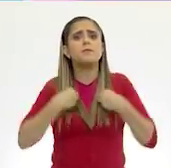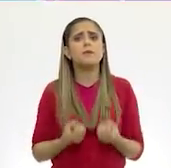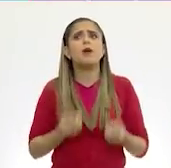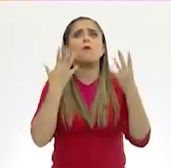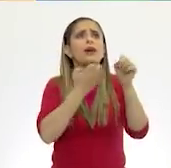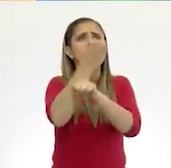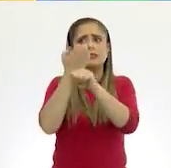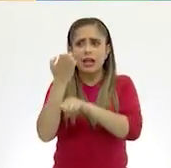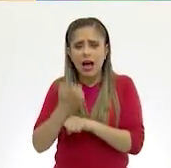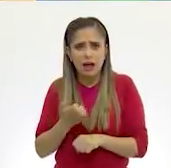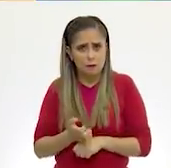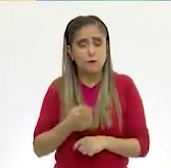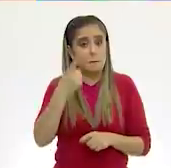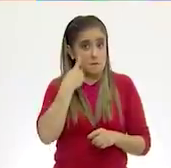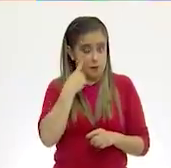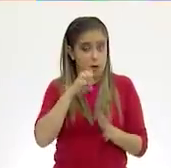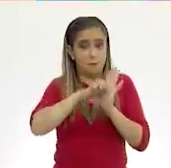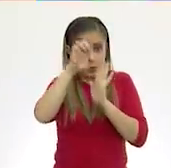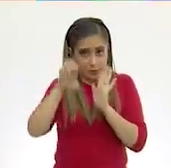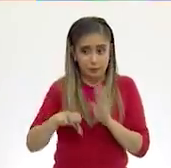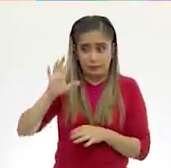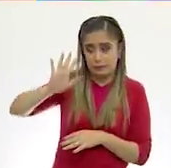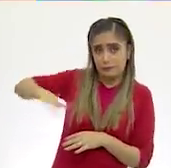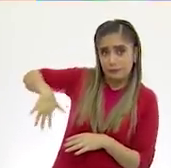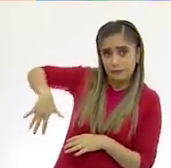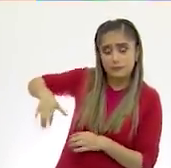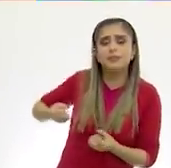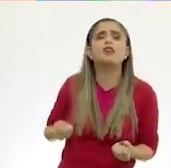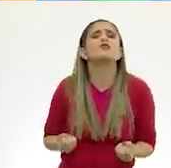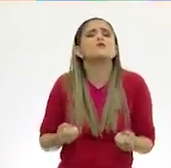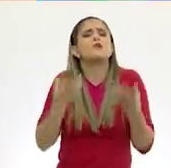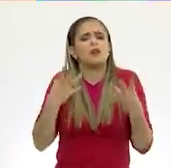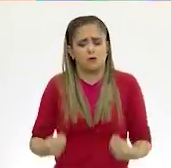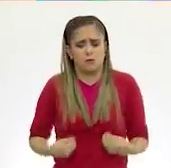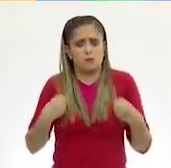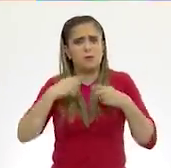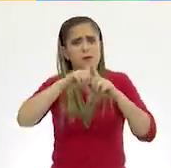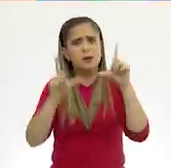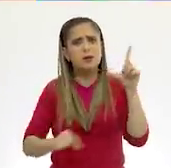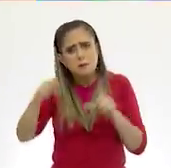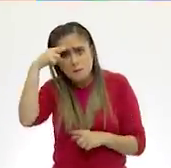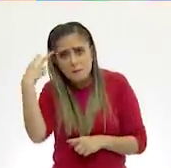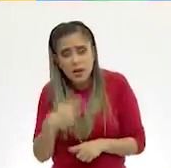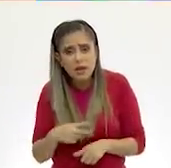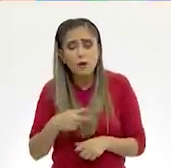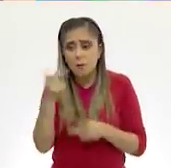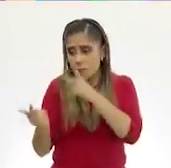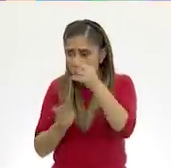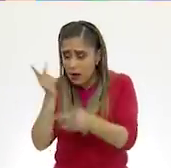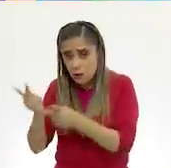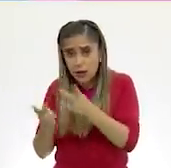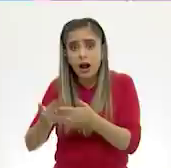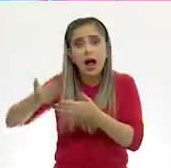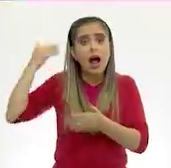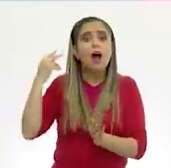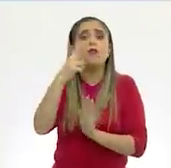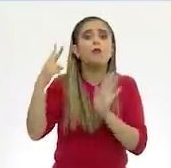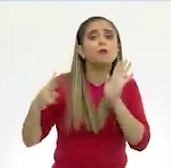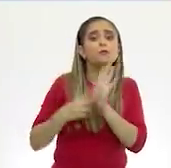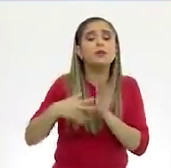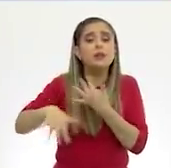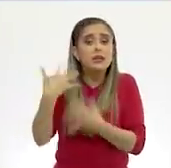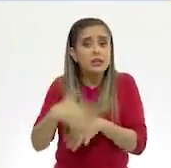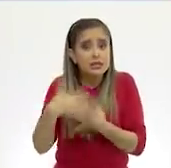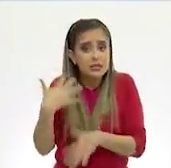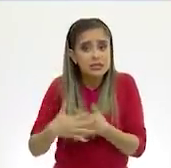ejemplo, el último dato oficial sobre el número de población en México fue del año 2015 y se